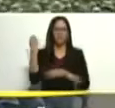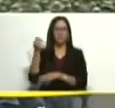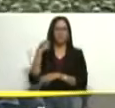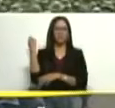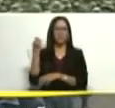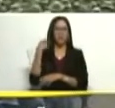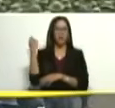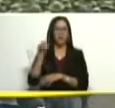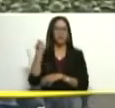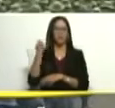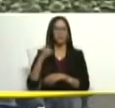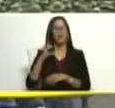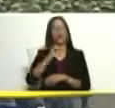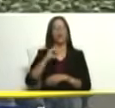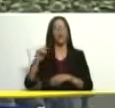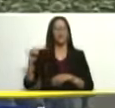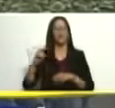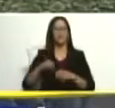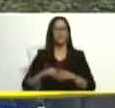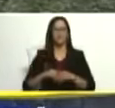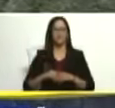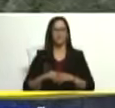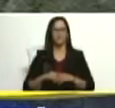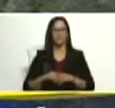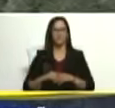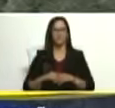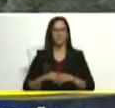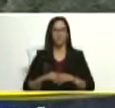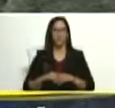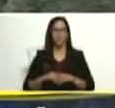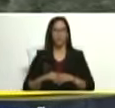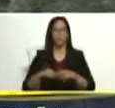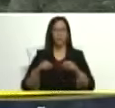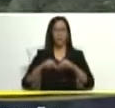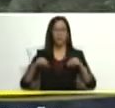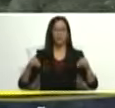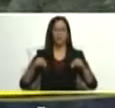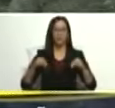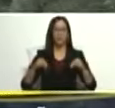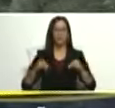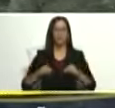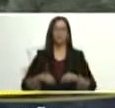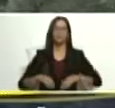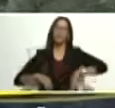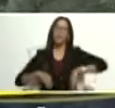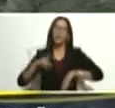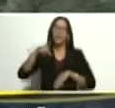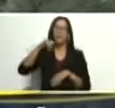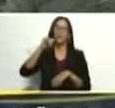fue en las tierras de Oriente, fue en las tierras de la Guayana, de Piar,